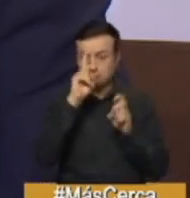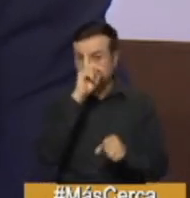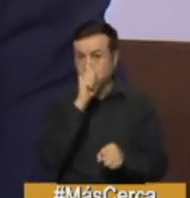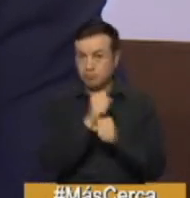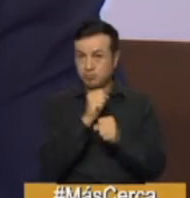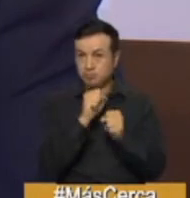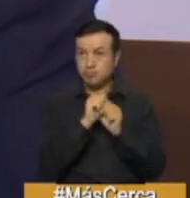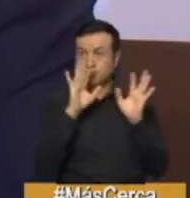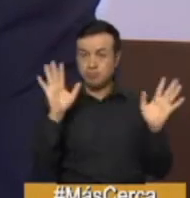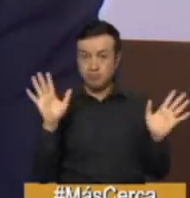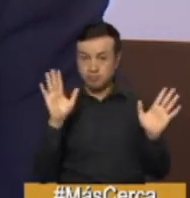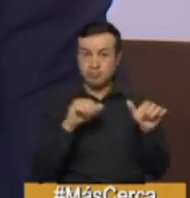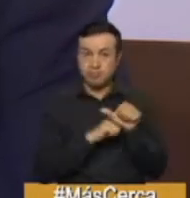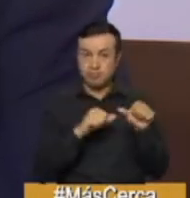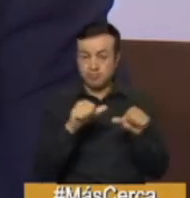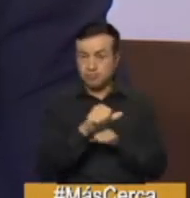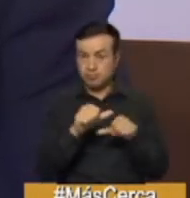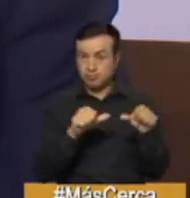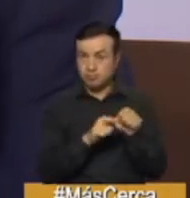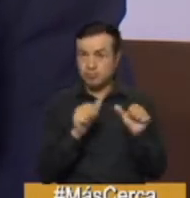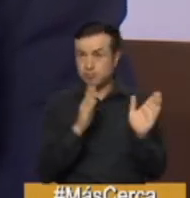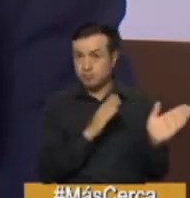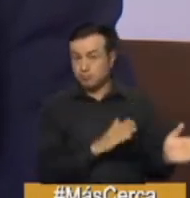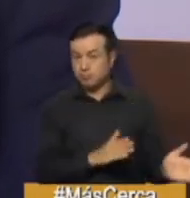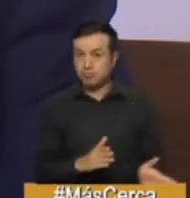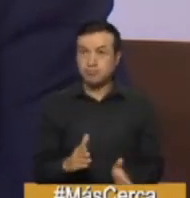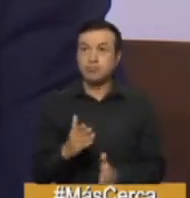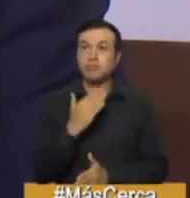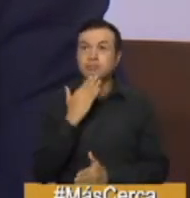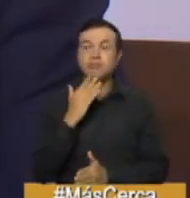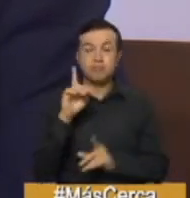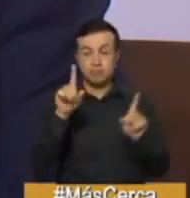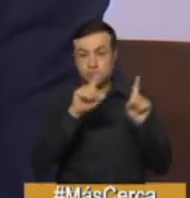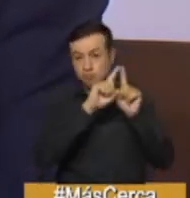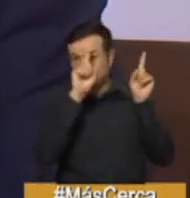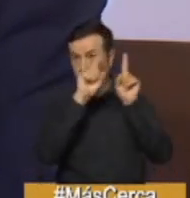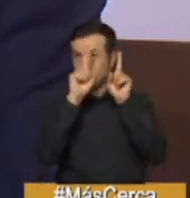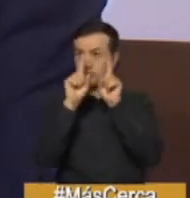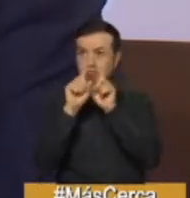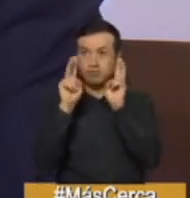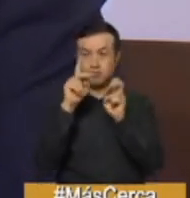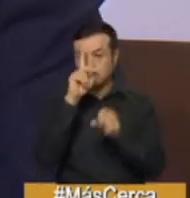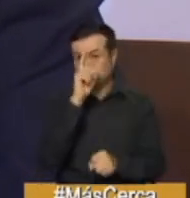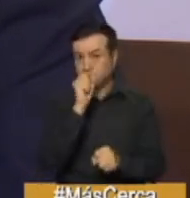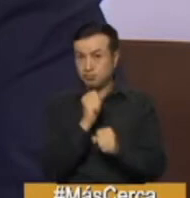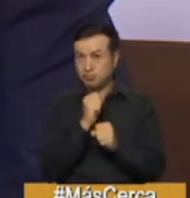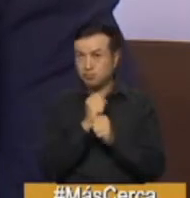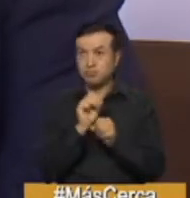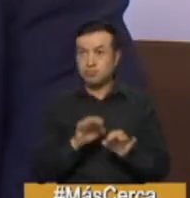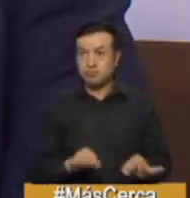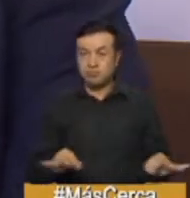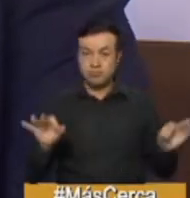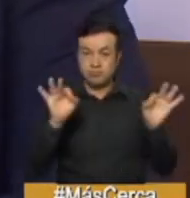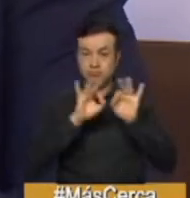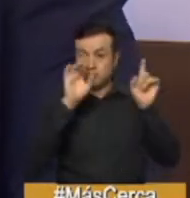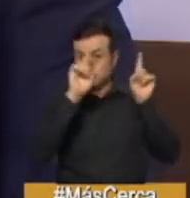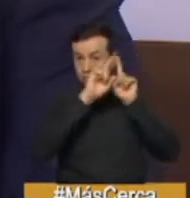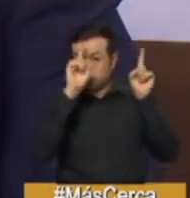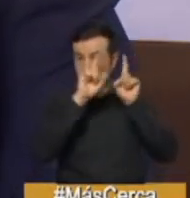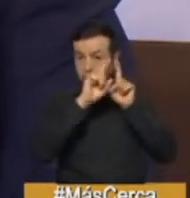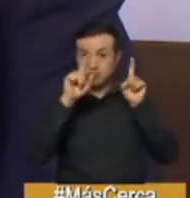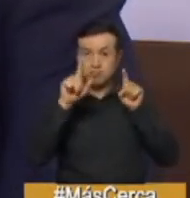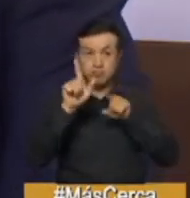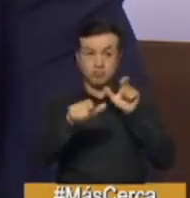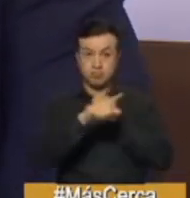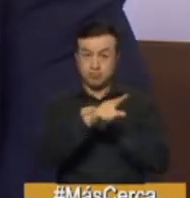de asesoría y consulta para saber cuál es el cumplimiento que deben de tener las empresas sobre el tema del laboral es importante que las compañías los empleadores que